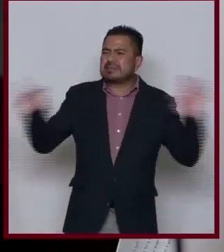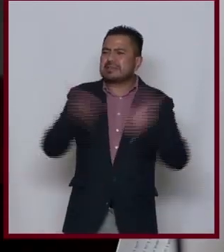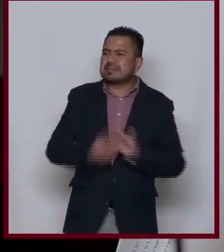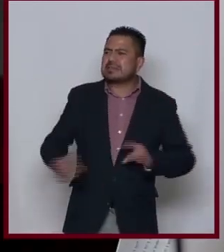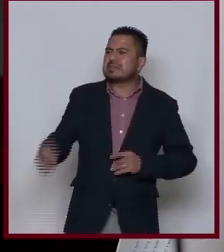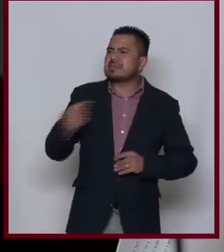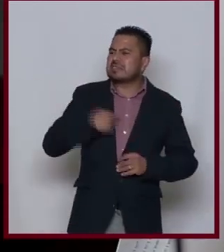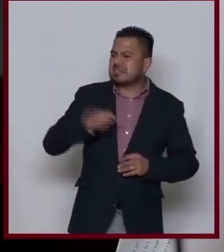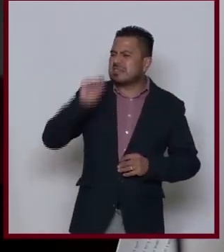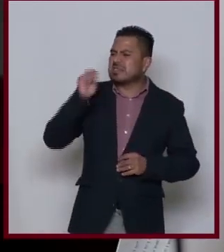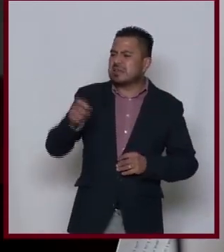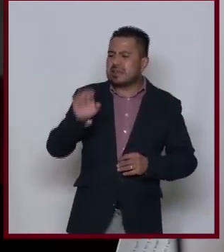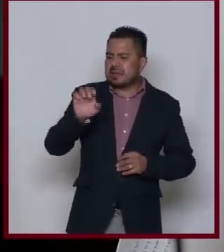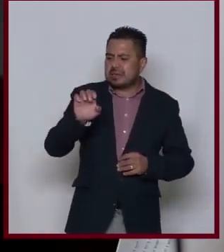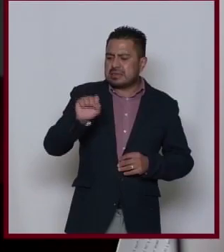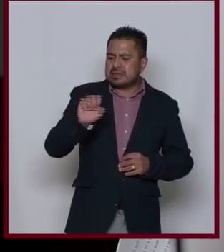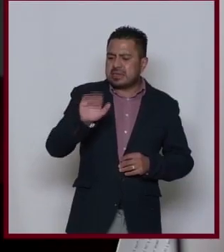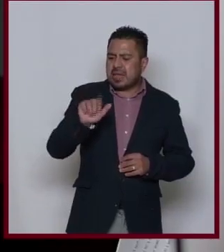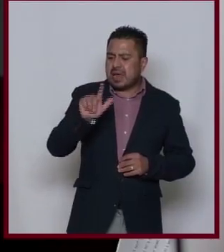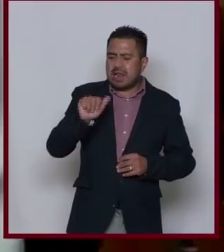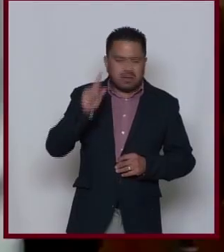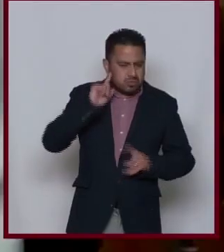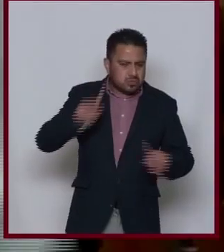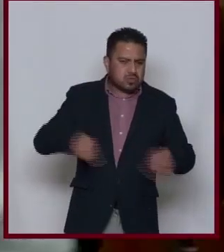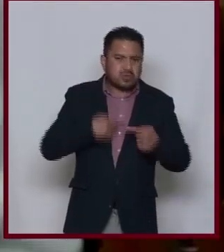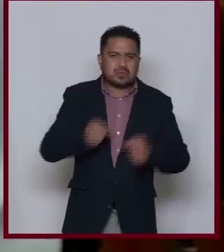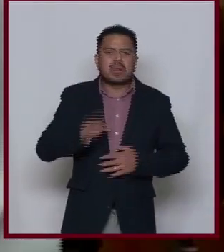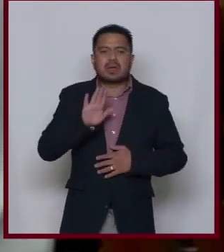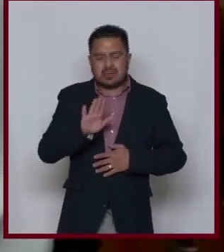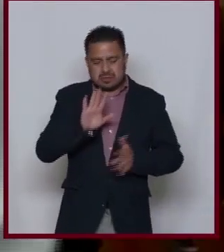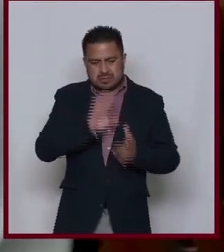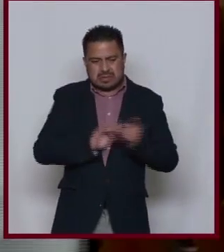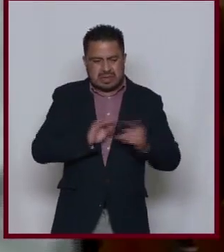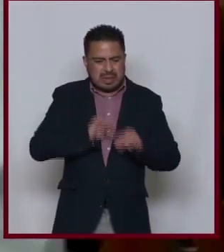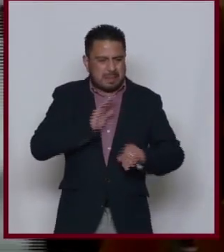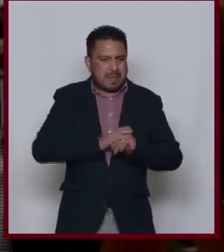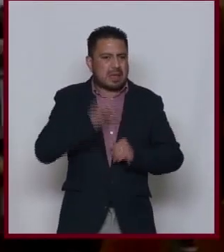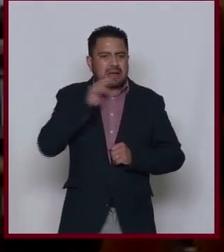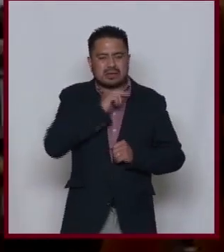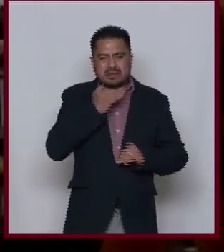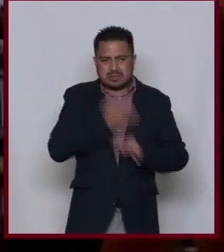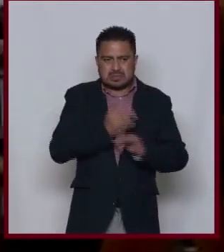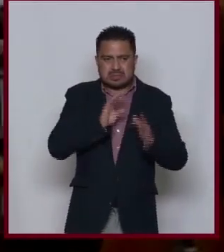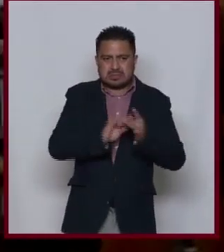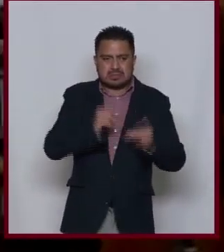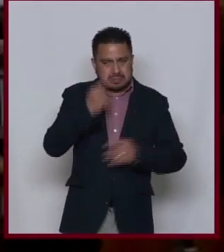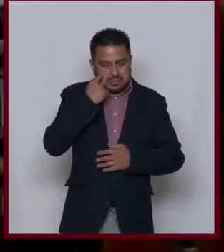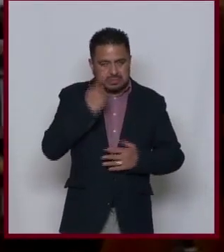qué es una escala musical. Una escala, vamos a tratar de hacerlo rápido, mira.